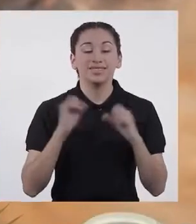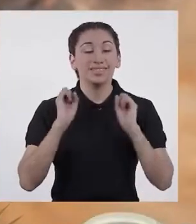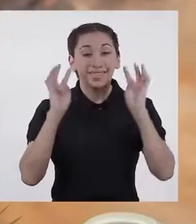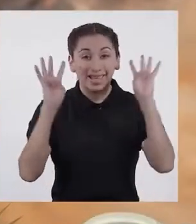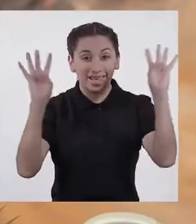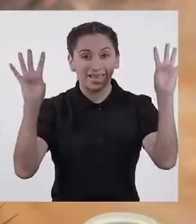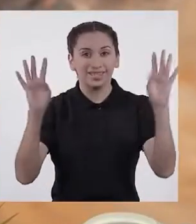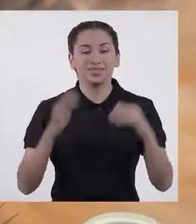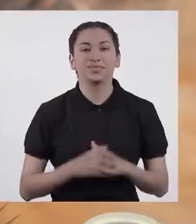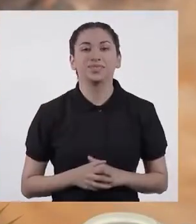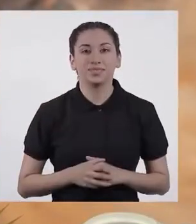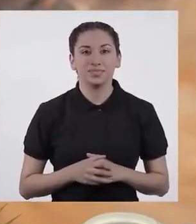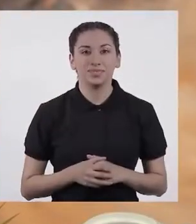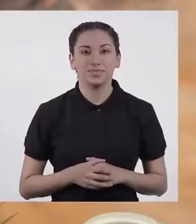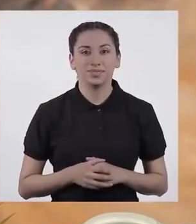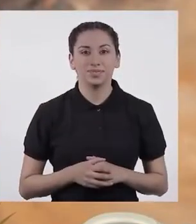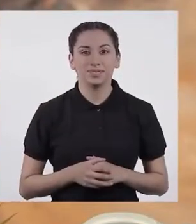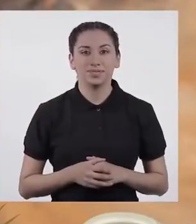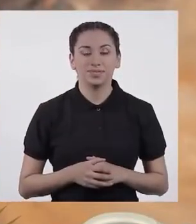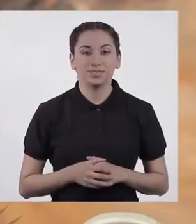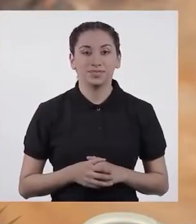¡Yeah!